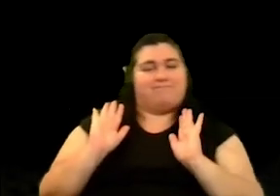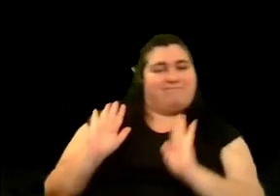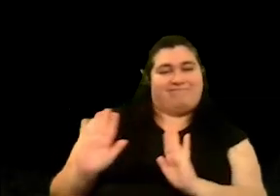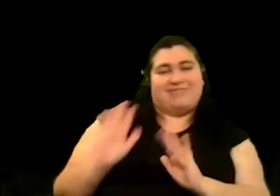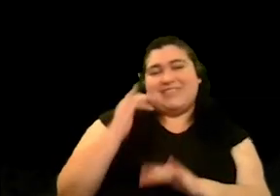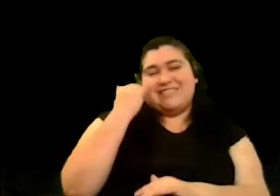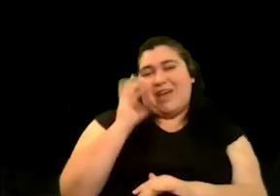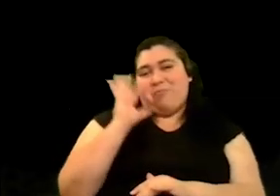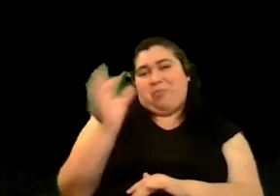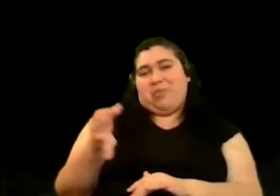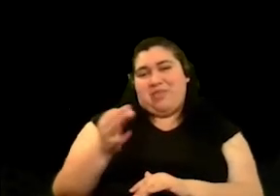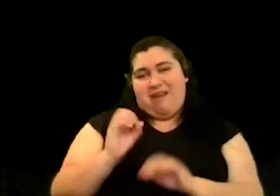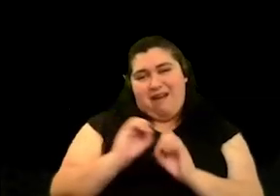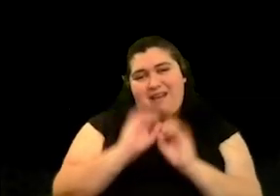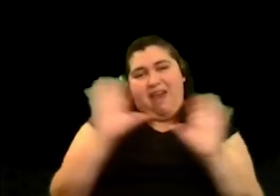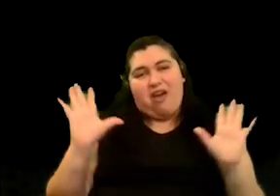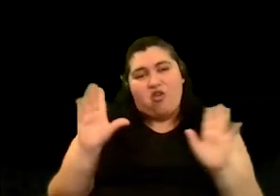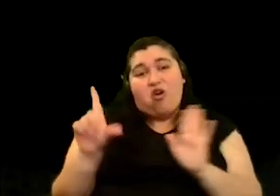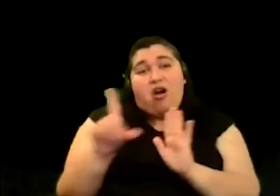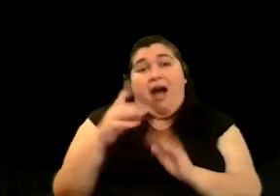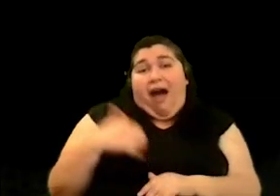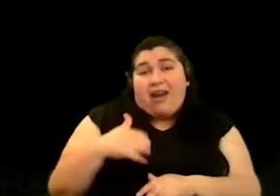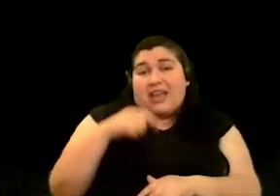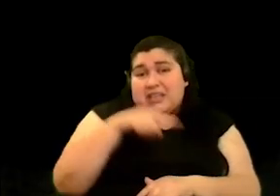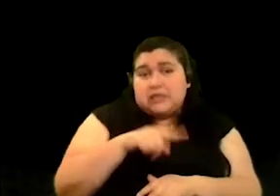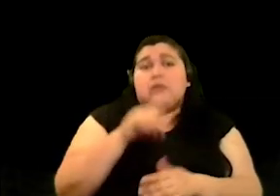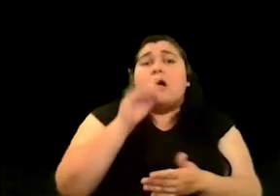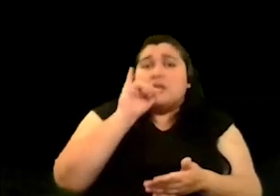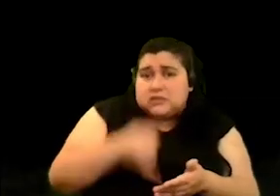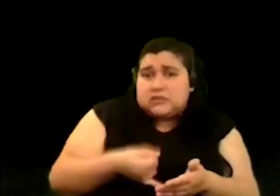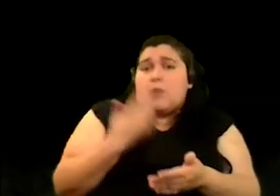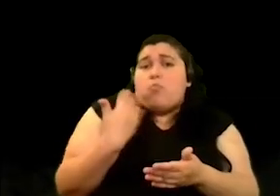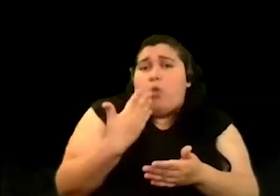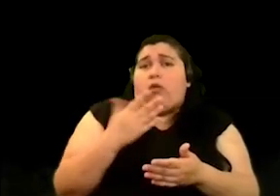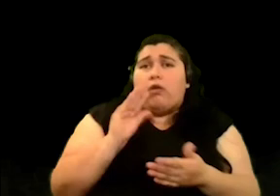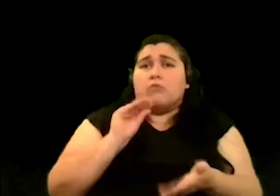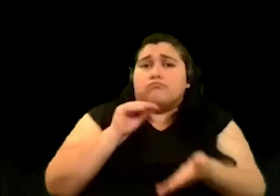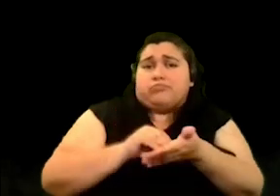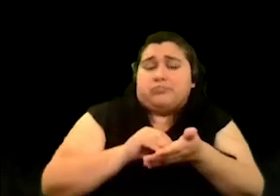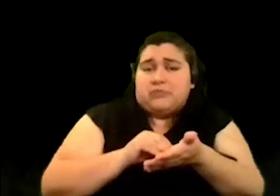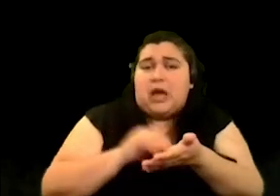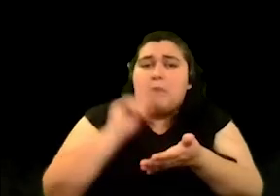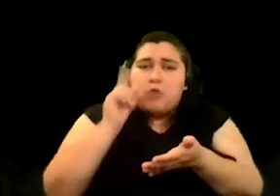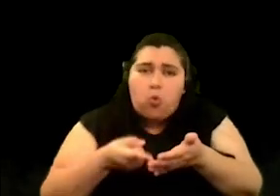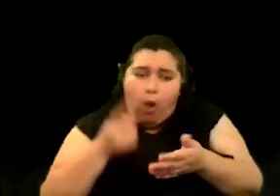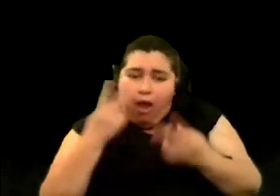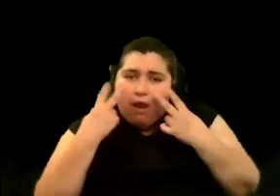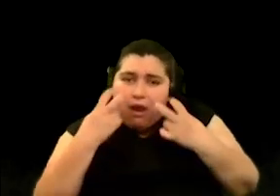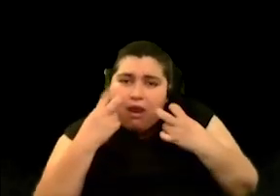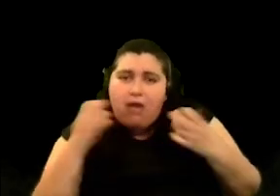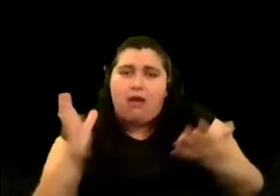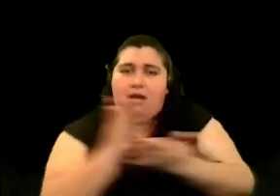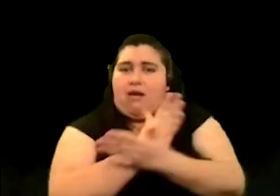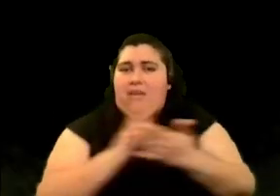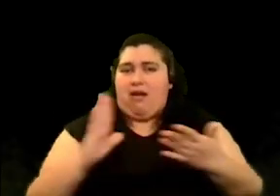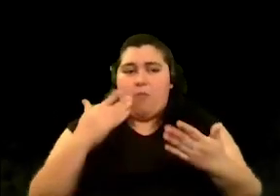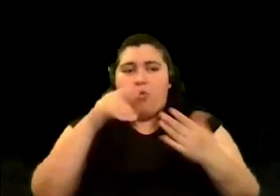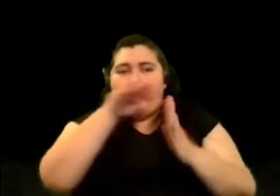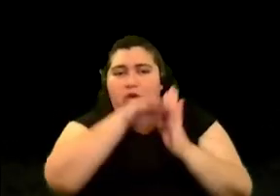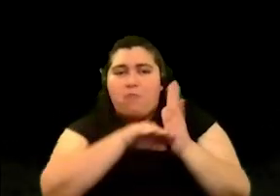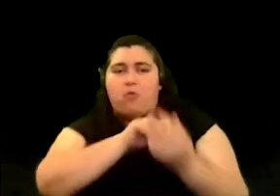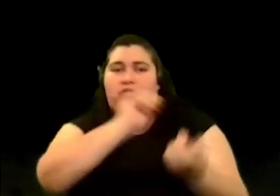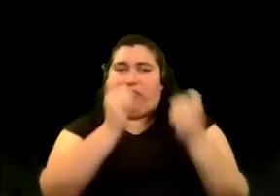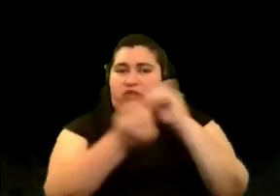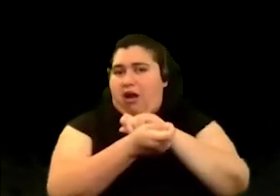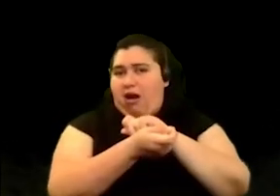claro. La norma interna sí puede ser aplicada, pero por las dudas vamos a desmitificarlo. Vamos a modificar el preámbulo de